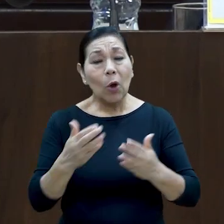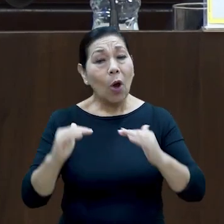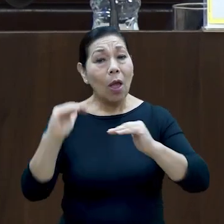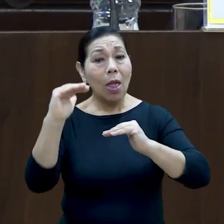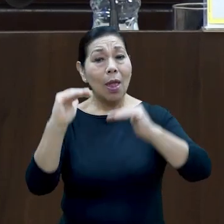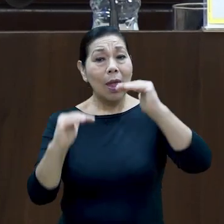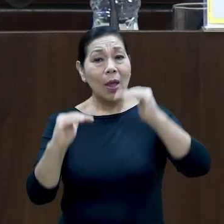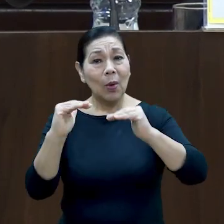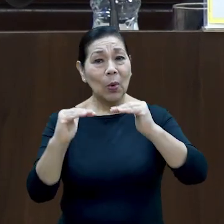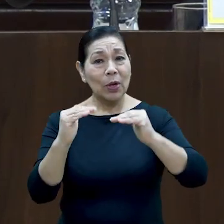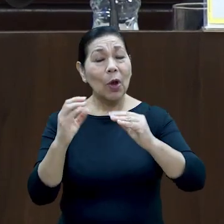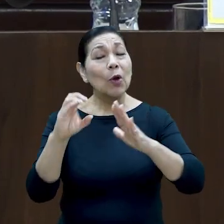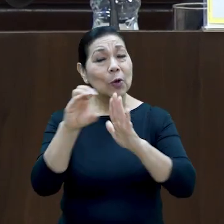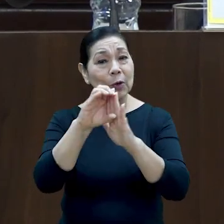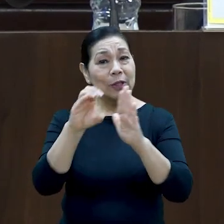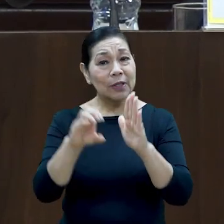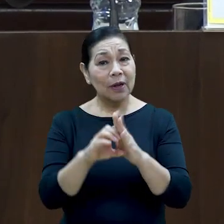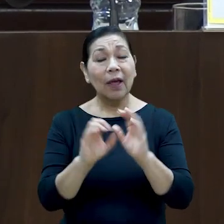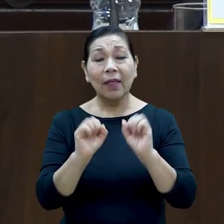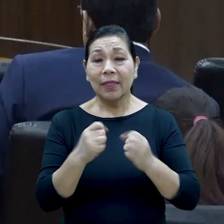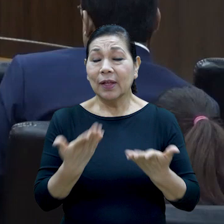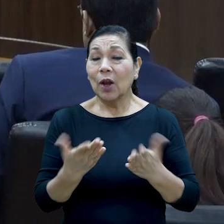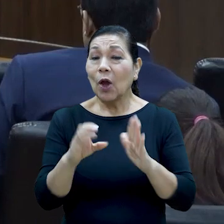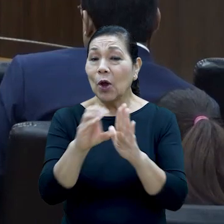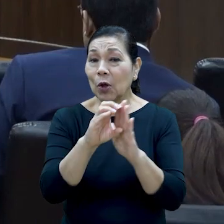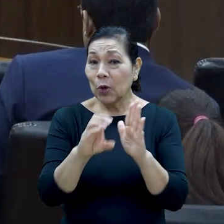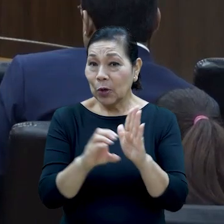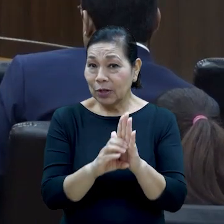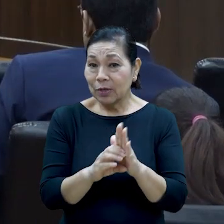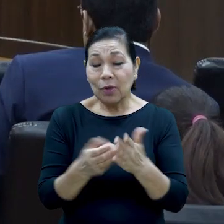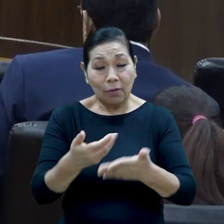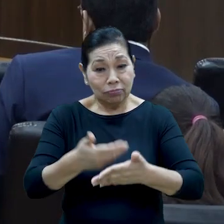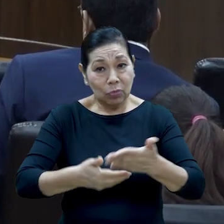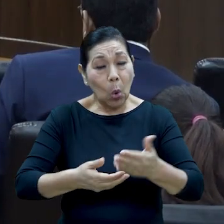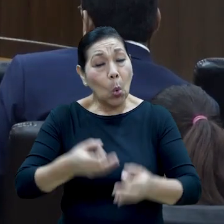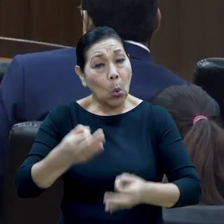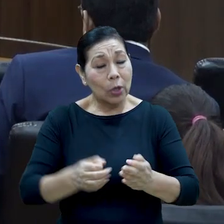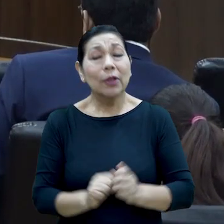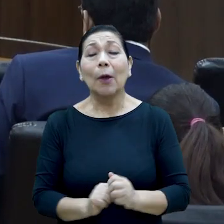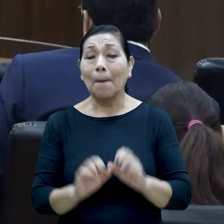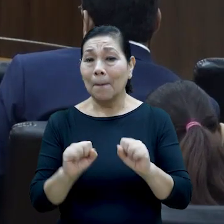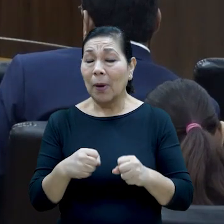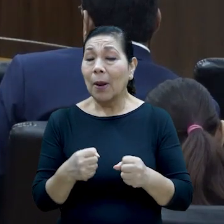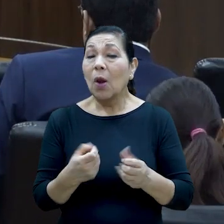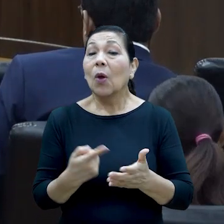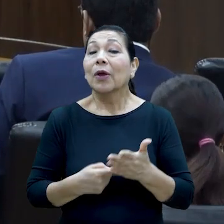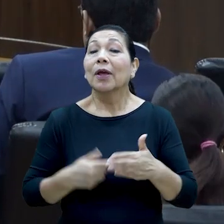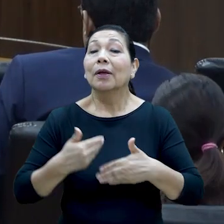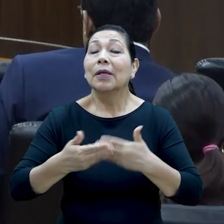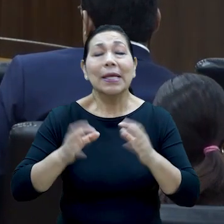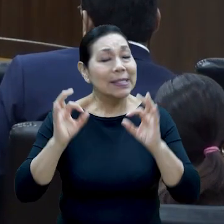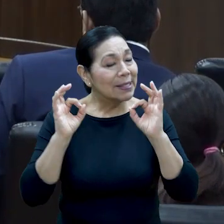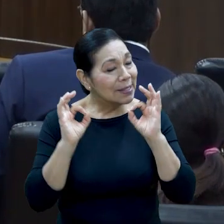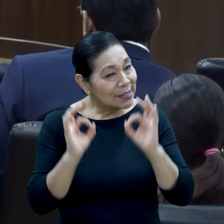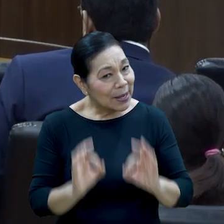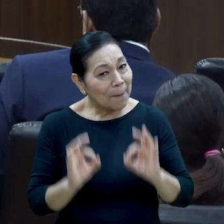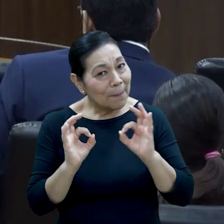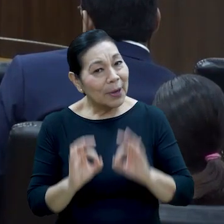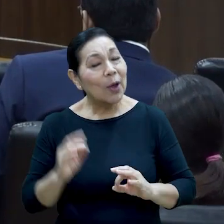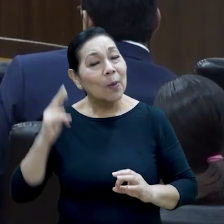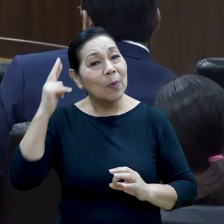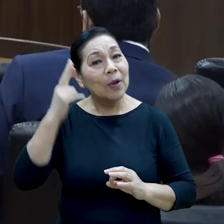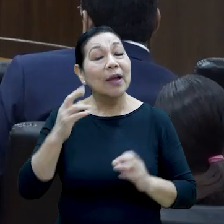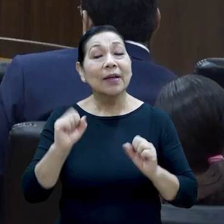búsqueda de equilibrios en el modelo constitucional. Aseveró que la Constitución es un documento jurídico político, por lo que van a existir siempre